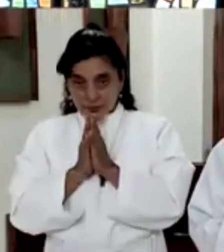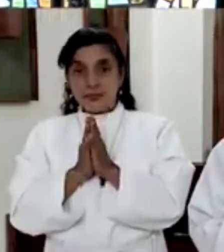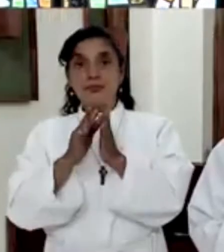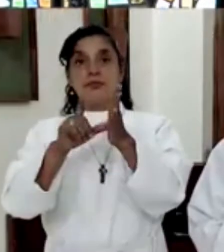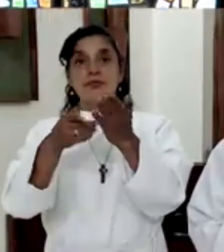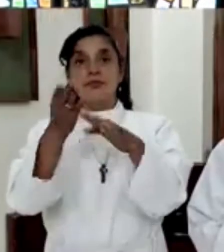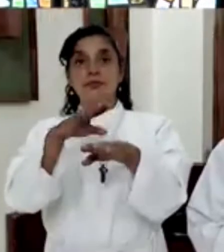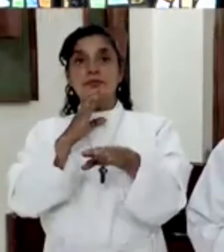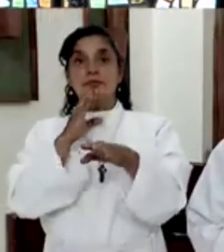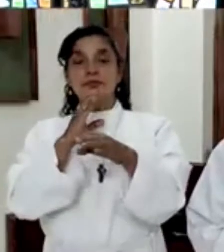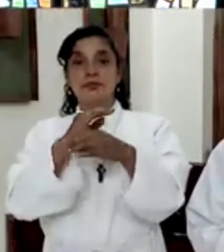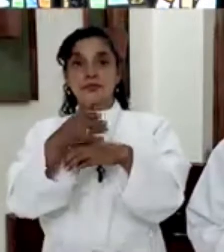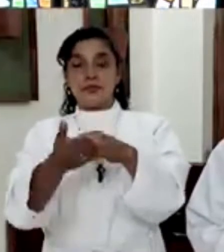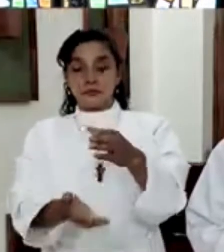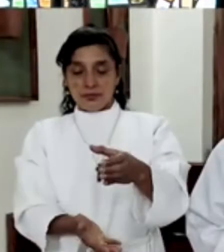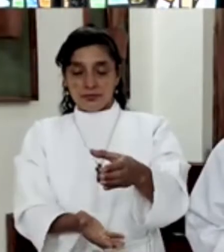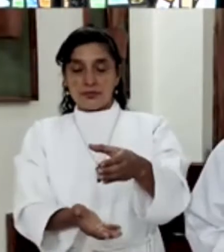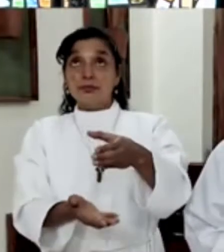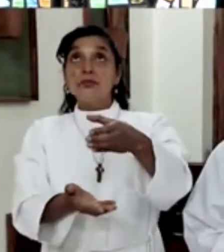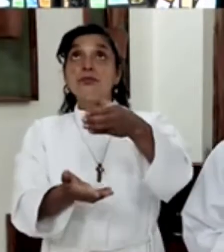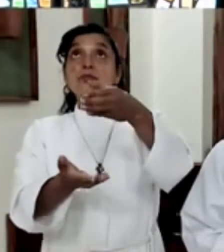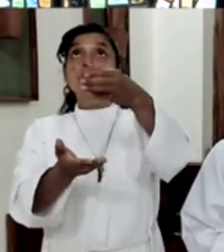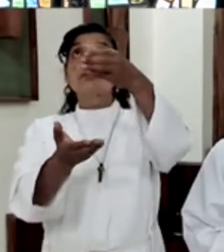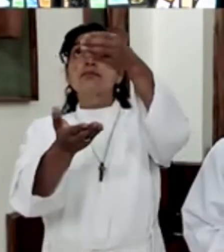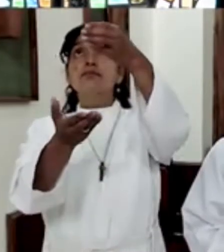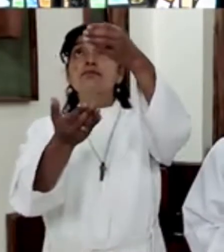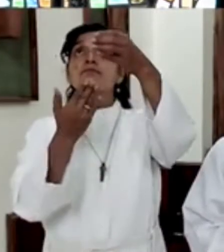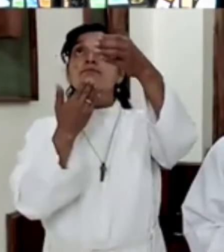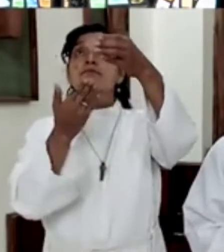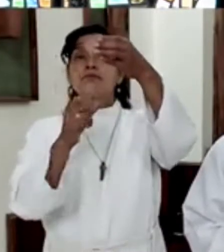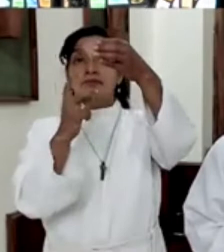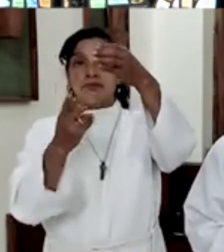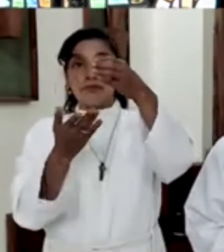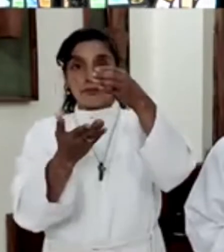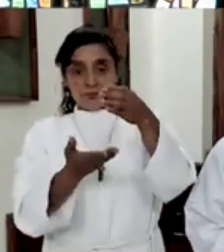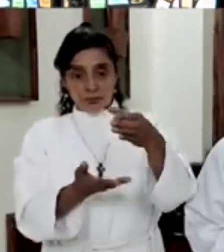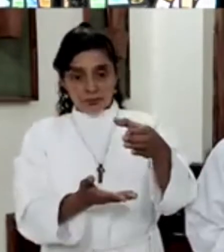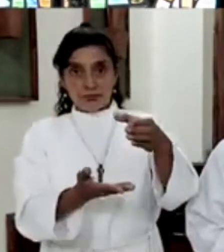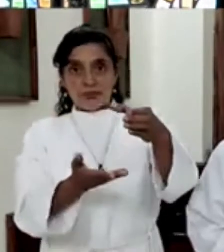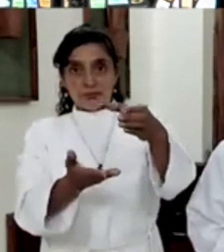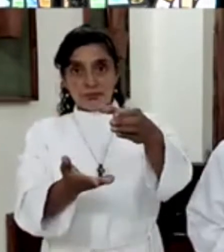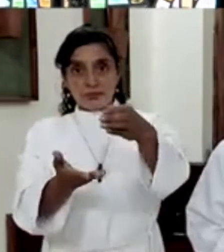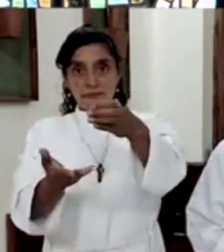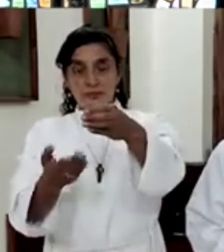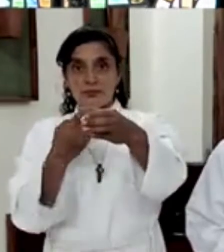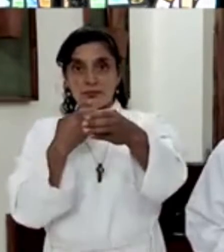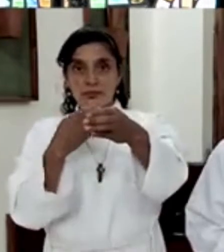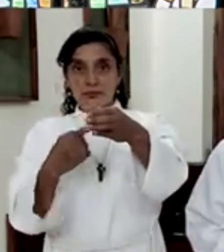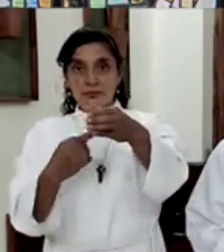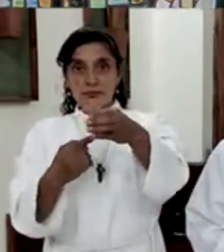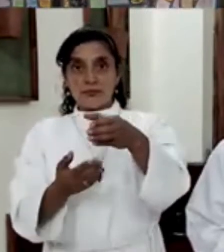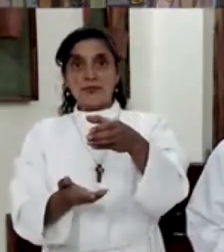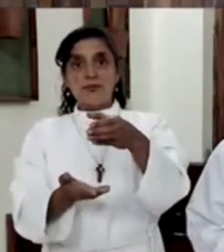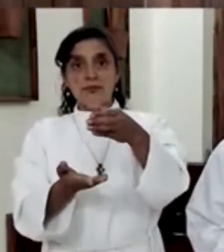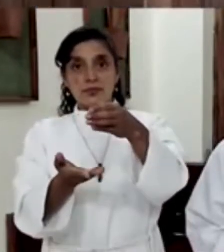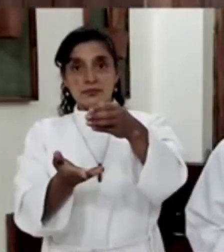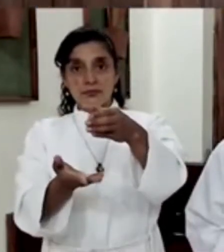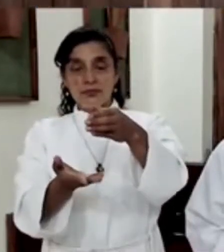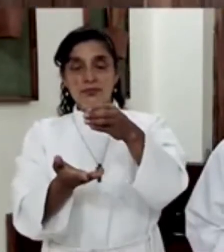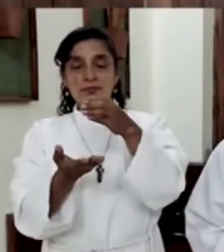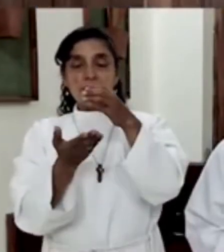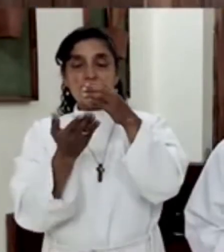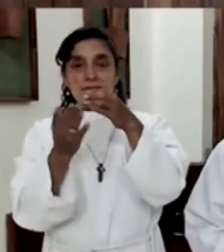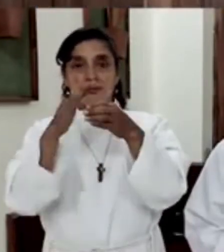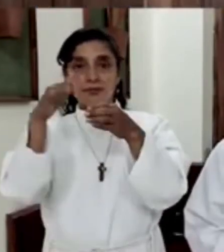Del mismo modo, acabada la cena, tomó el cáliz, y dándote gracias de nuevo, lo pasó a sus discípulos, diciendo: